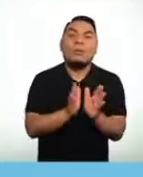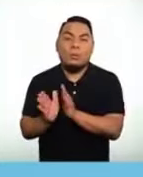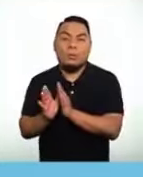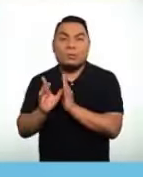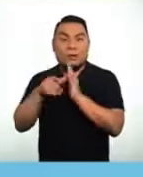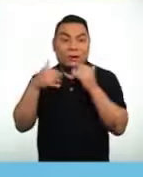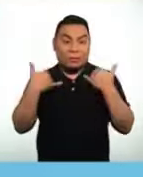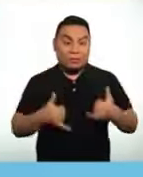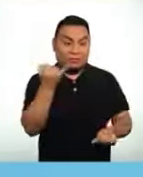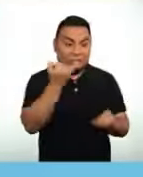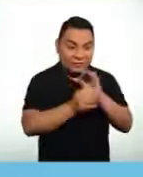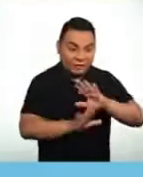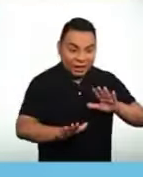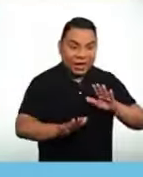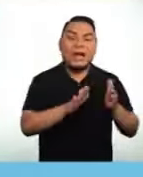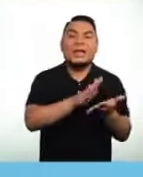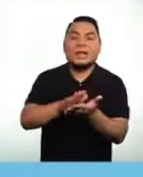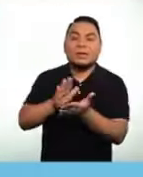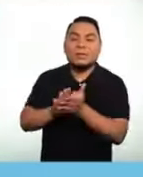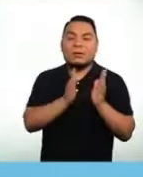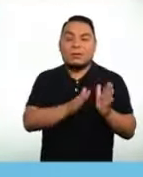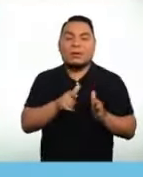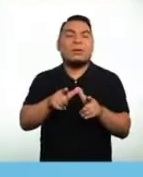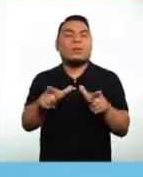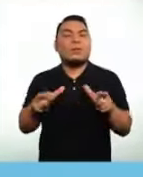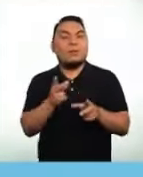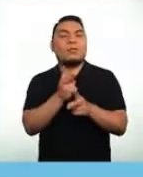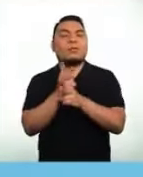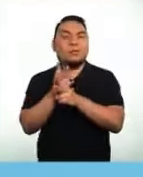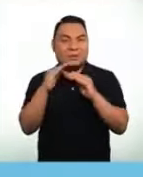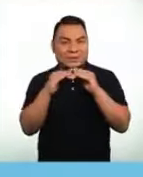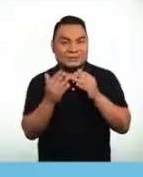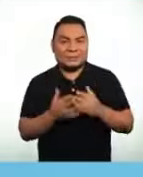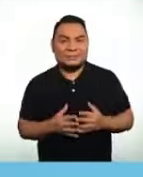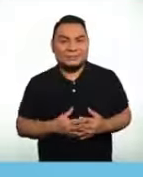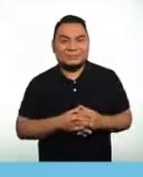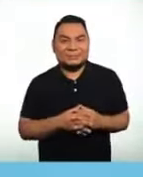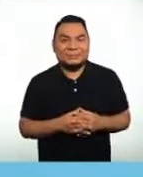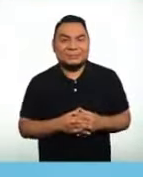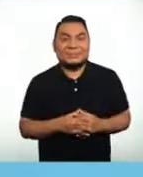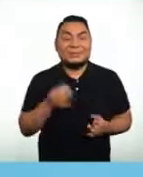espacio ordenado luego de jugar. Así cuidamos nuestra casa.